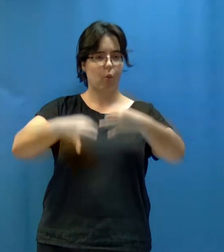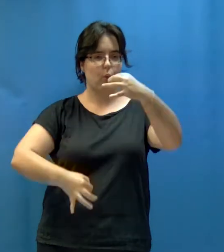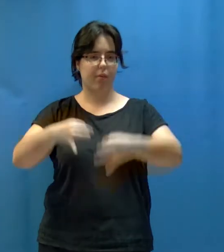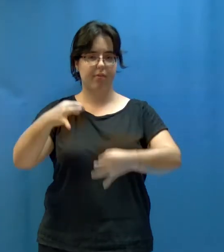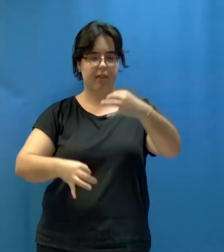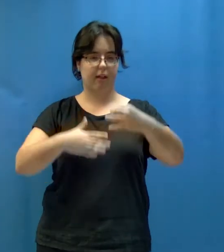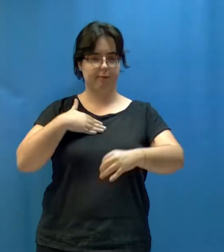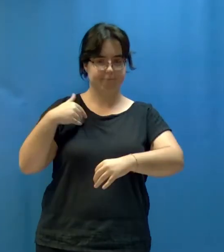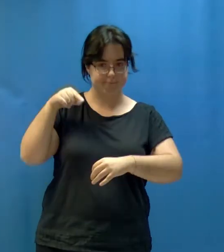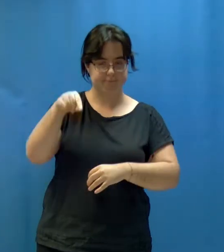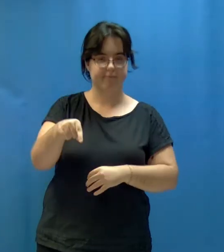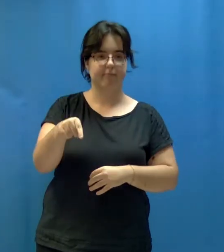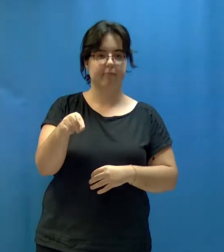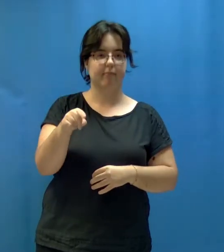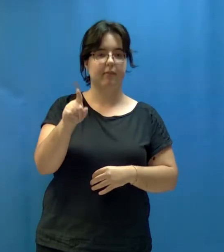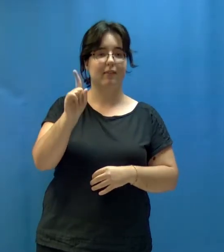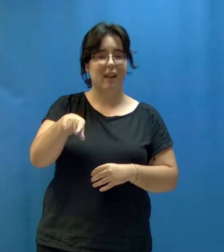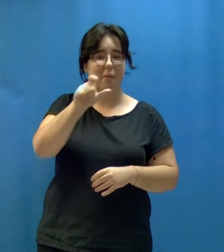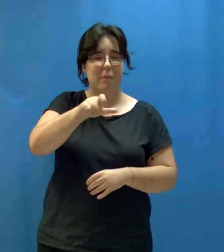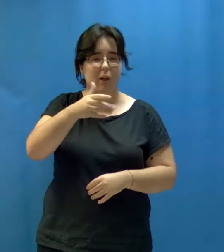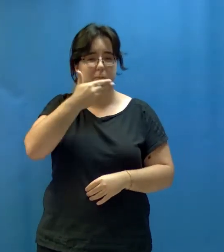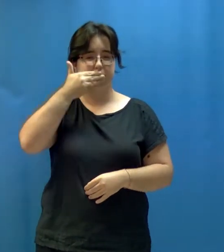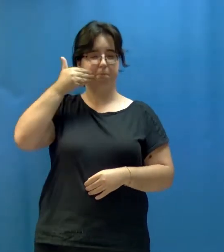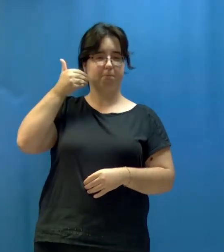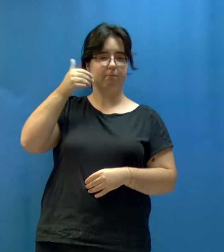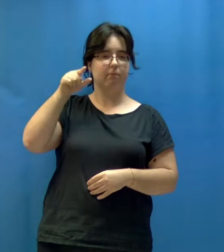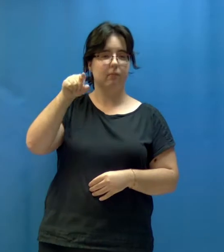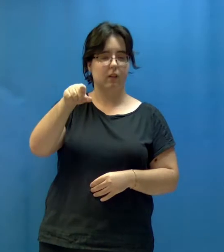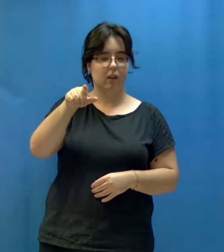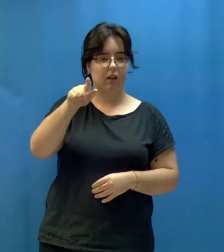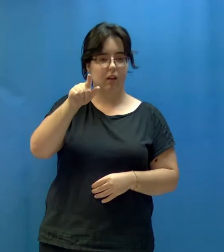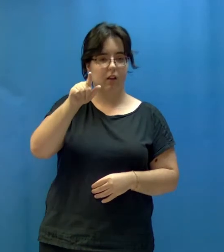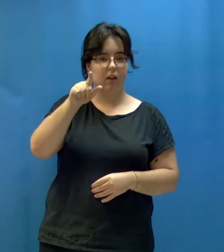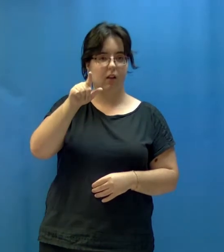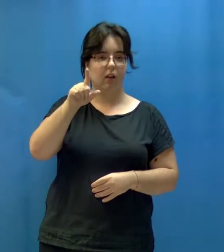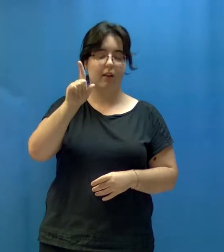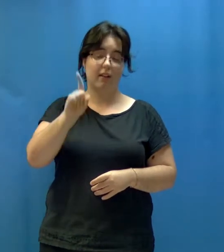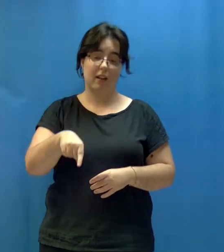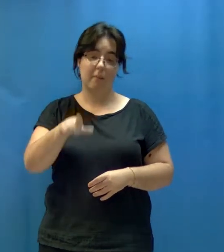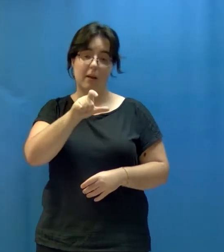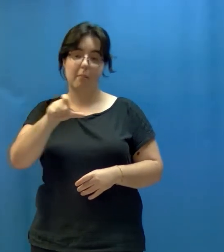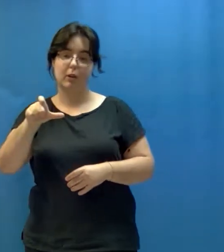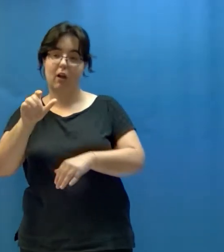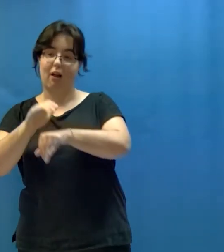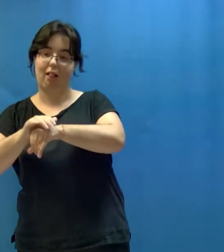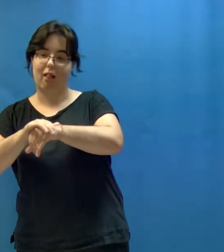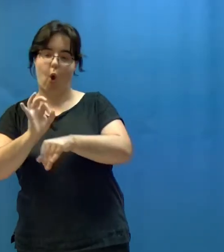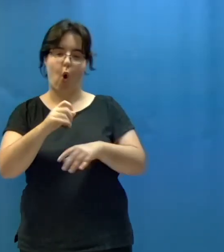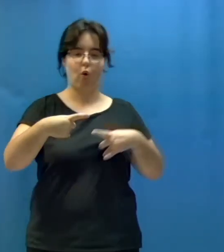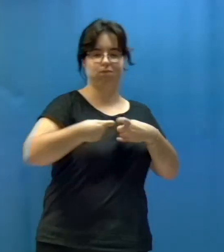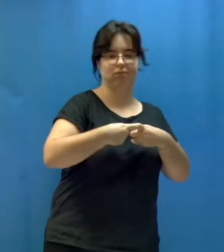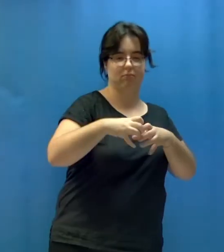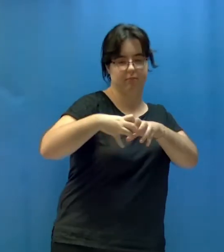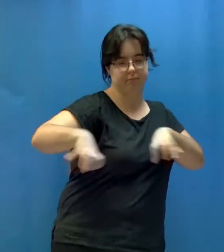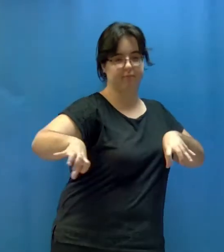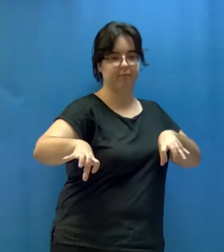Cataluña, donde se está amordazando al discrepante y donde se diferencia al aliado del enemigo. Es en Cataluña donde